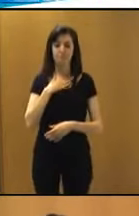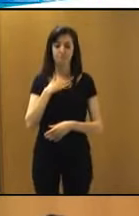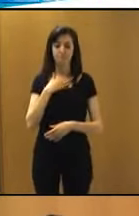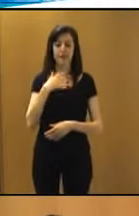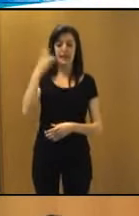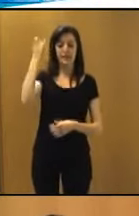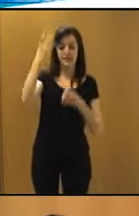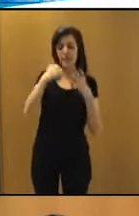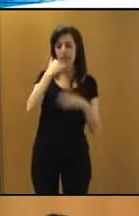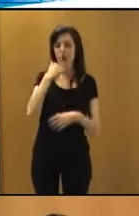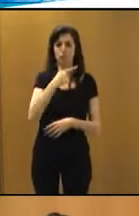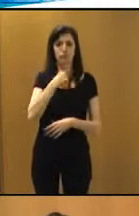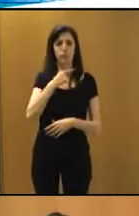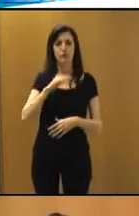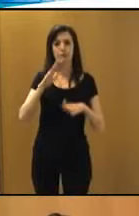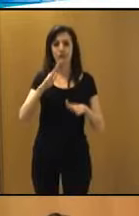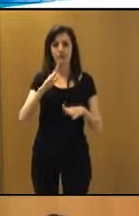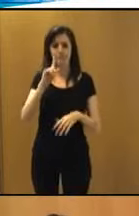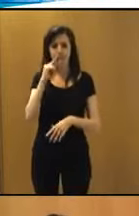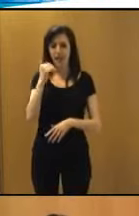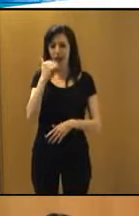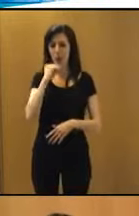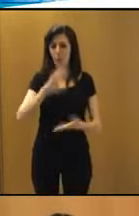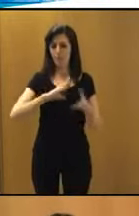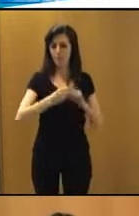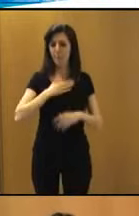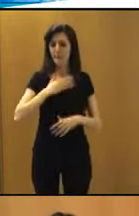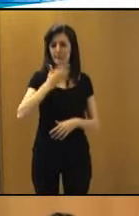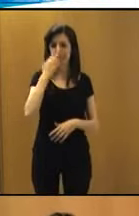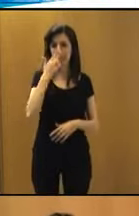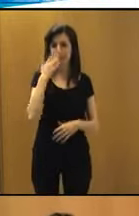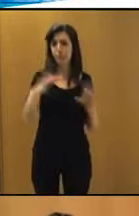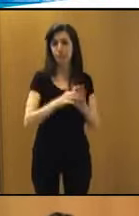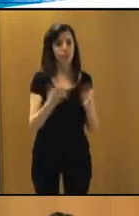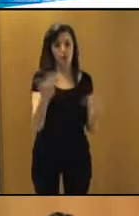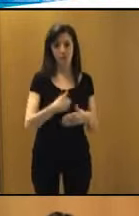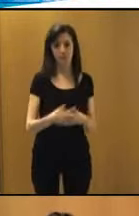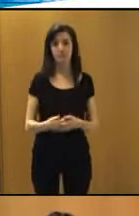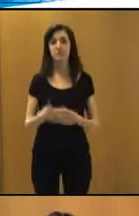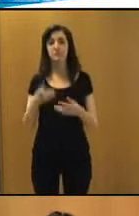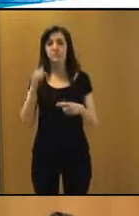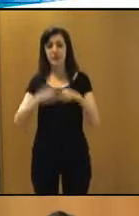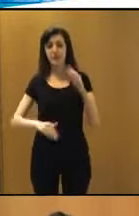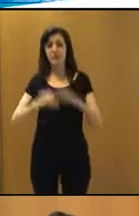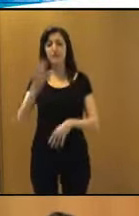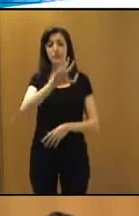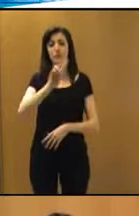preguntábamos, me gustaría realizar algún tipo de actividad, pero no encuentro nada que se ajuste a mis intereses. Pues encontramos más de la